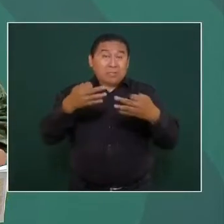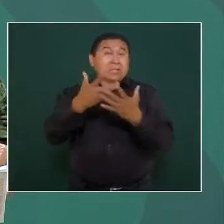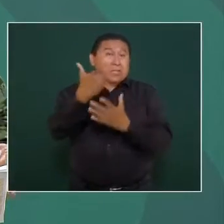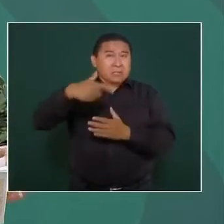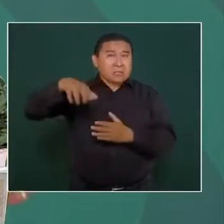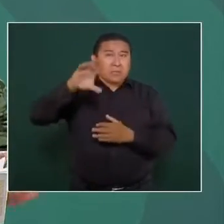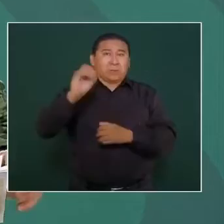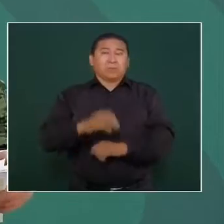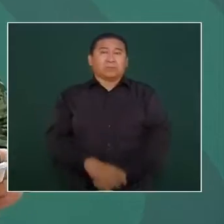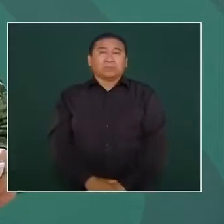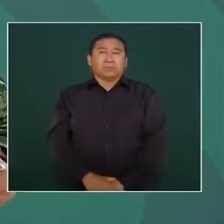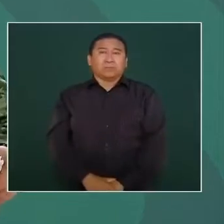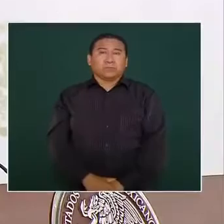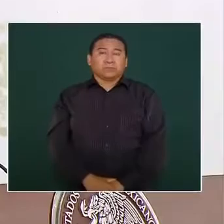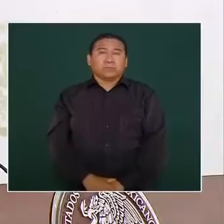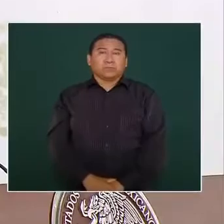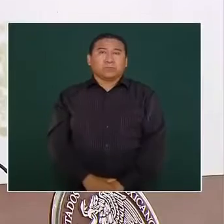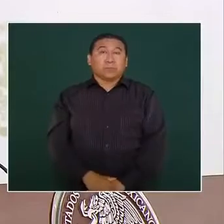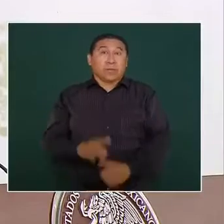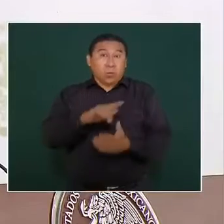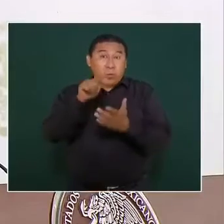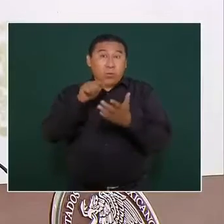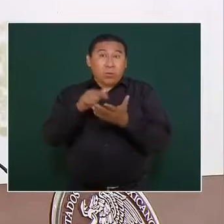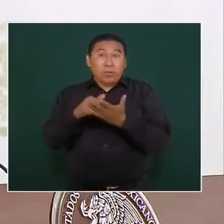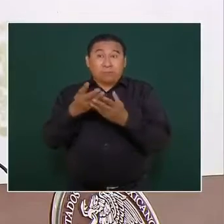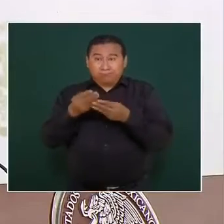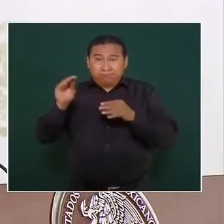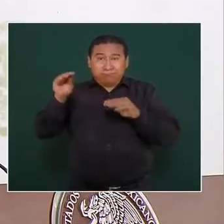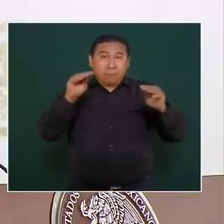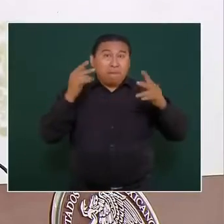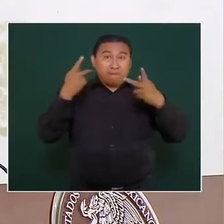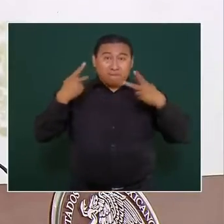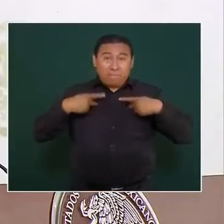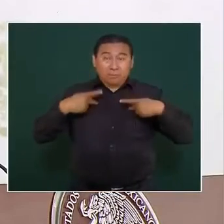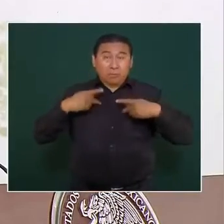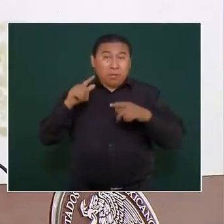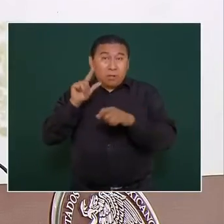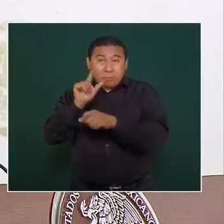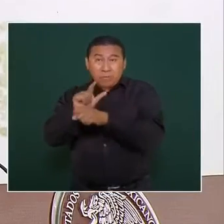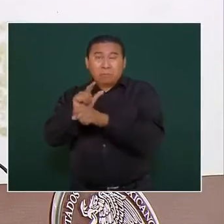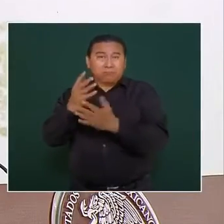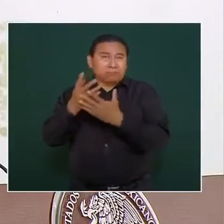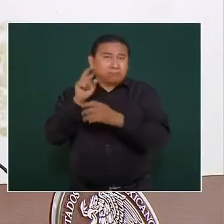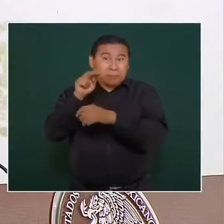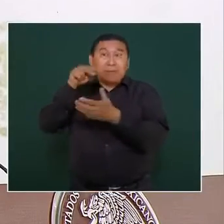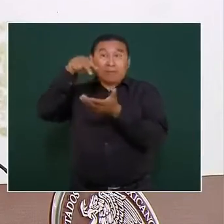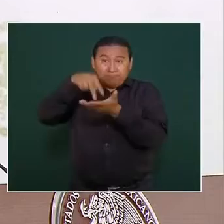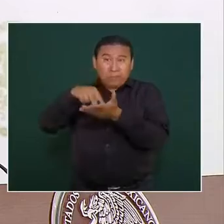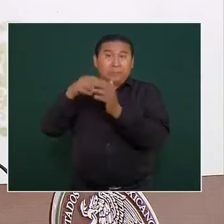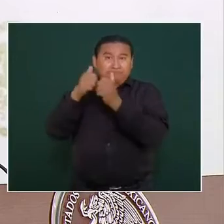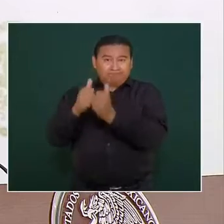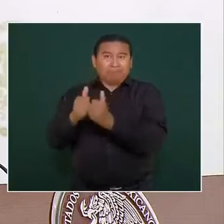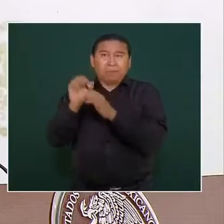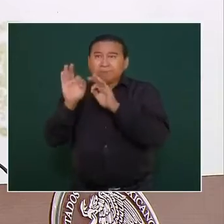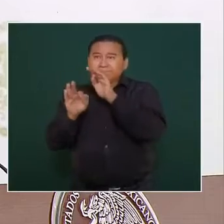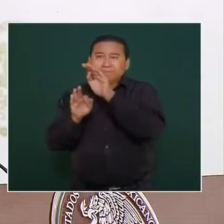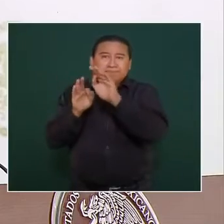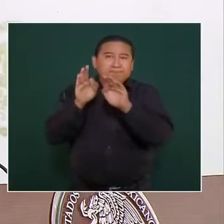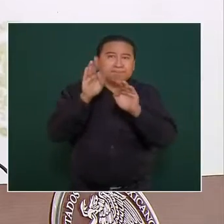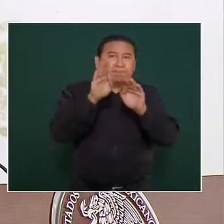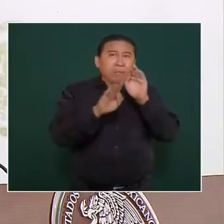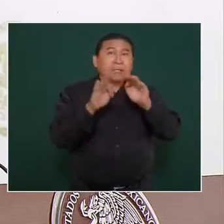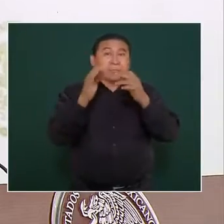de Quintana Roo y que, en donde se desplegará el personal para ya de manera fija para atender